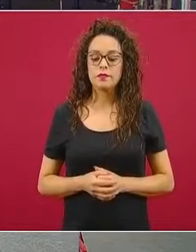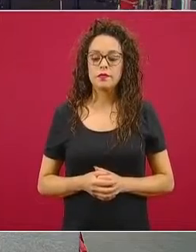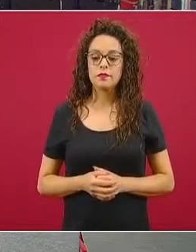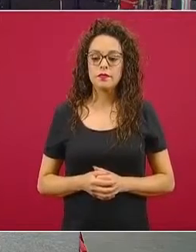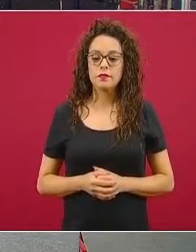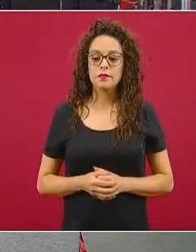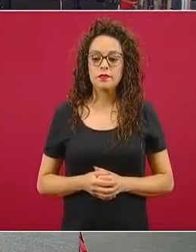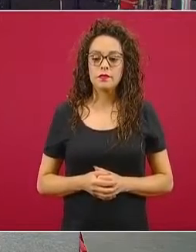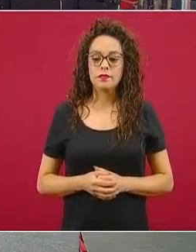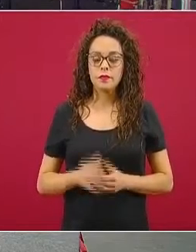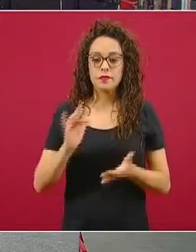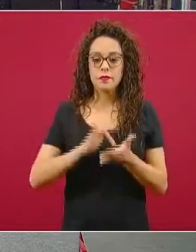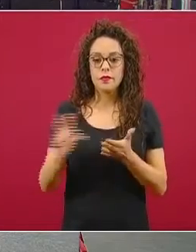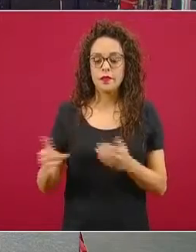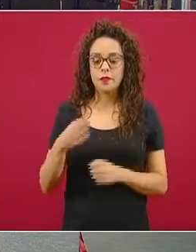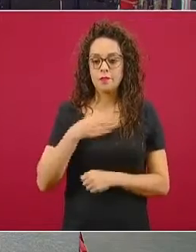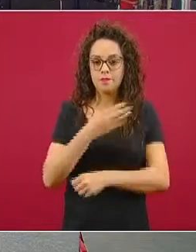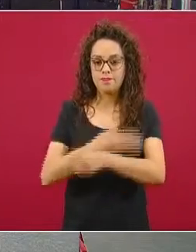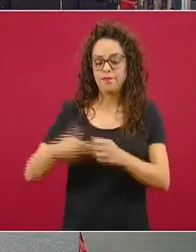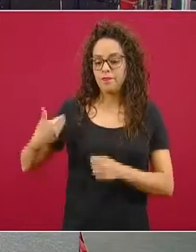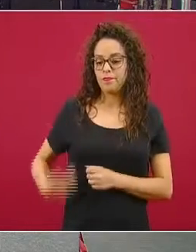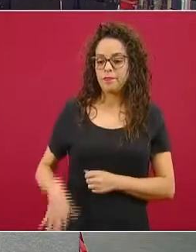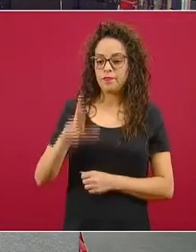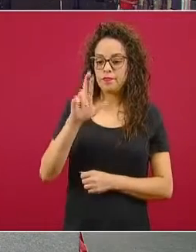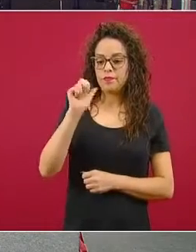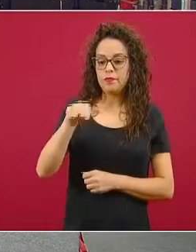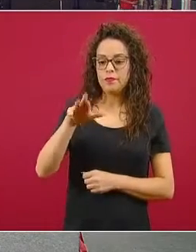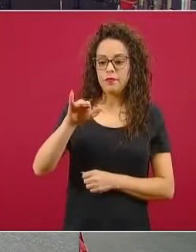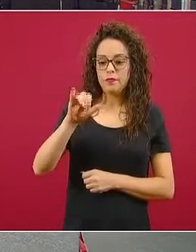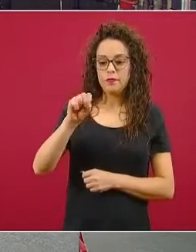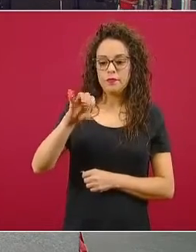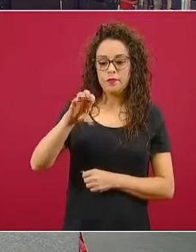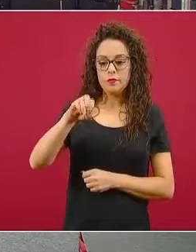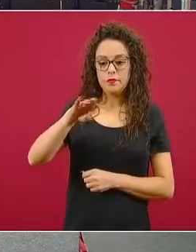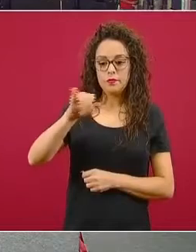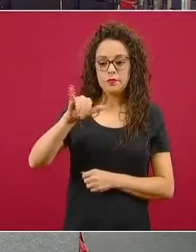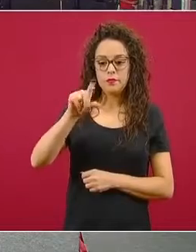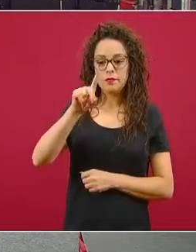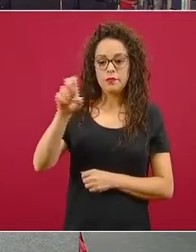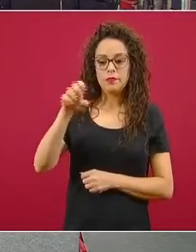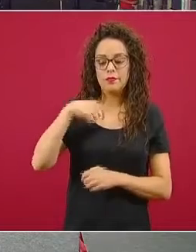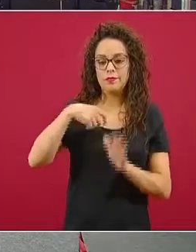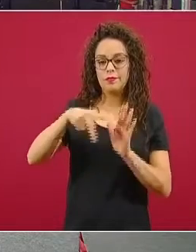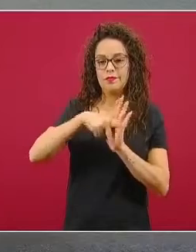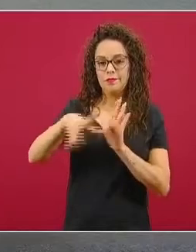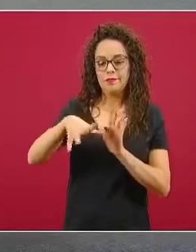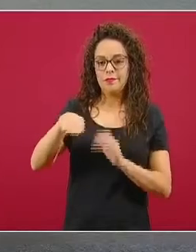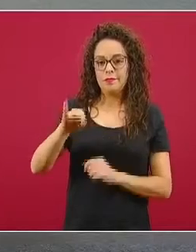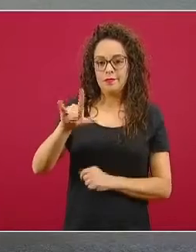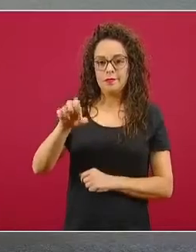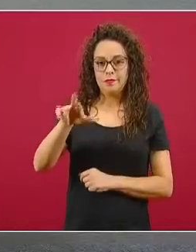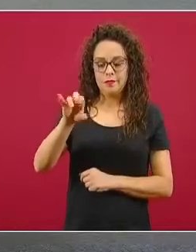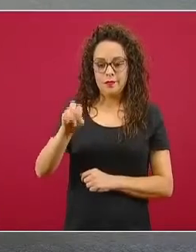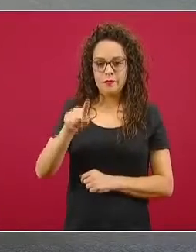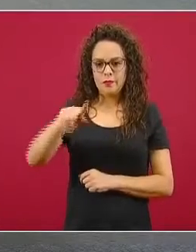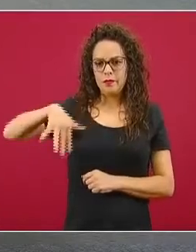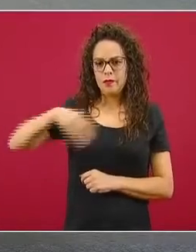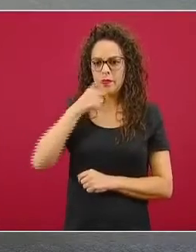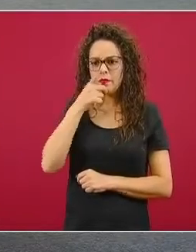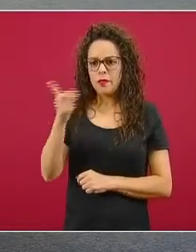Gracias. Buenas tardes, doctor Francisco Mejía de Milenio. Hace rato que usted mencionaba los brotes que pueden ser de 2